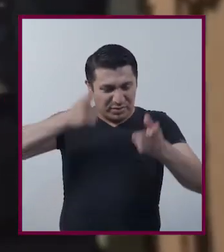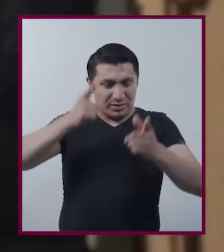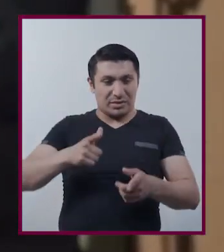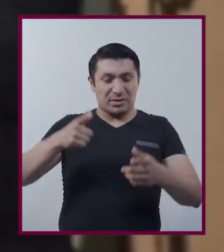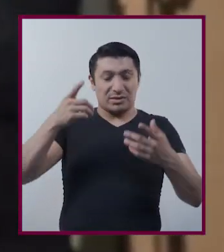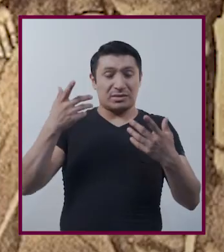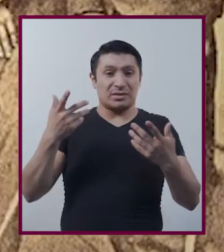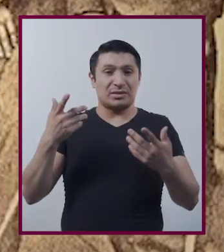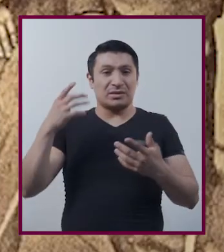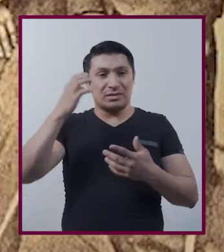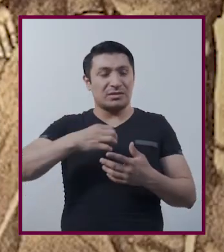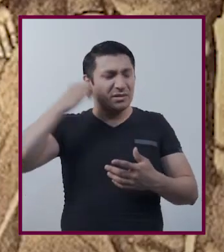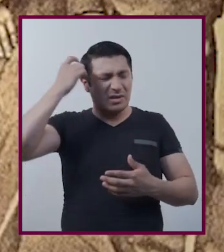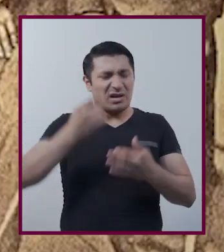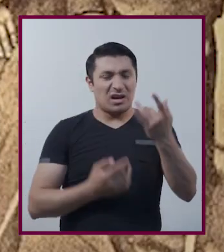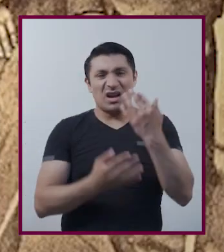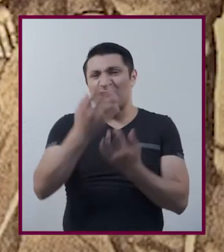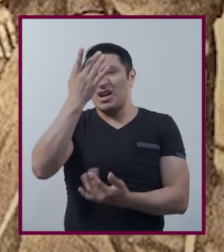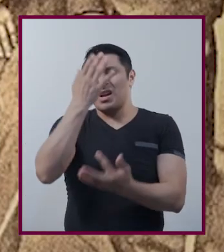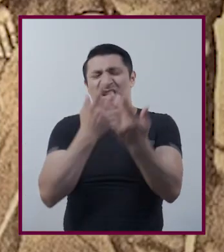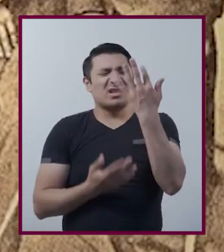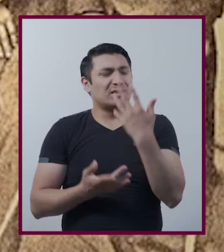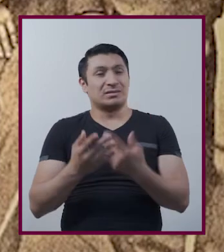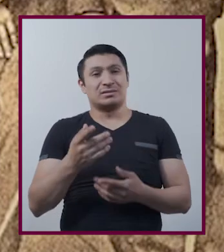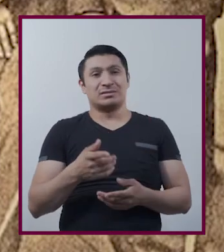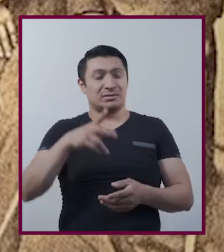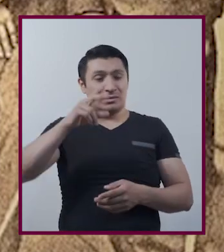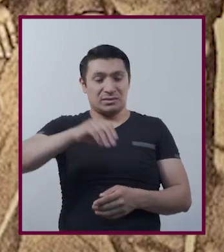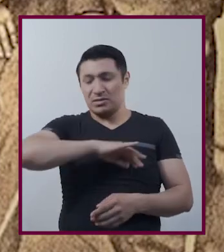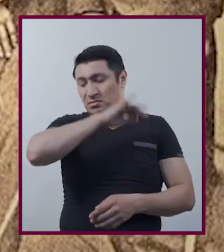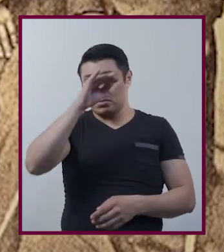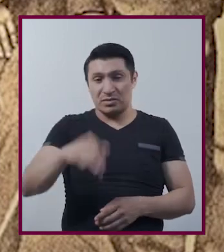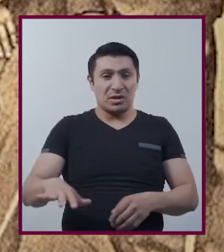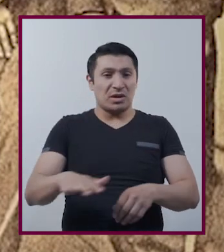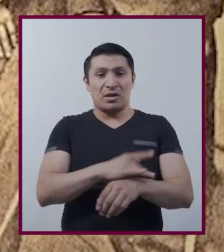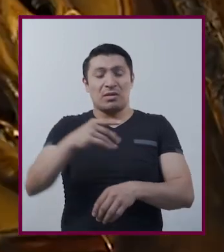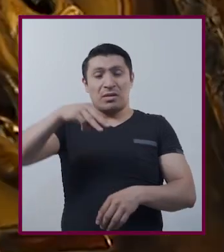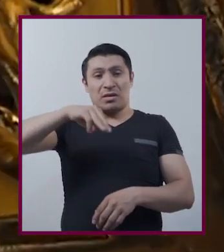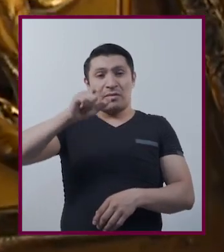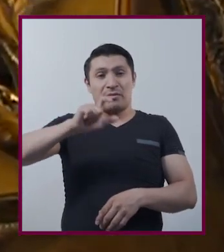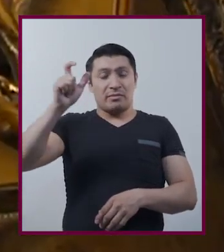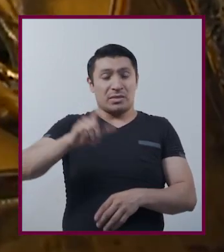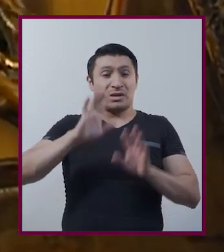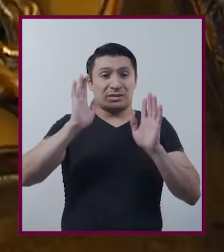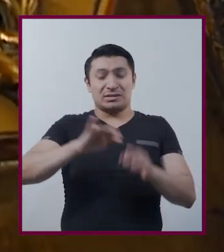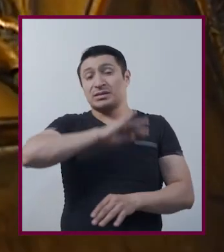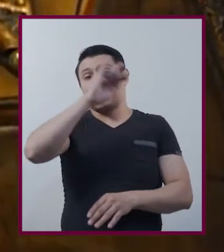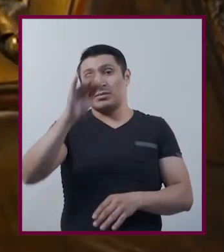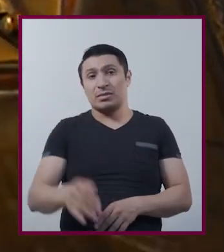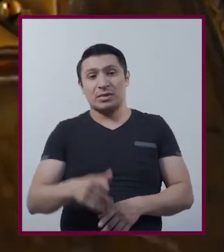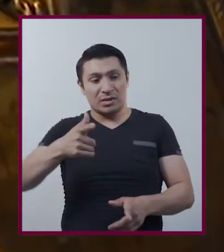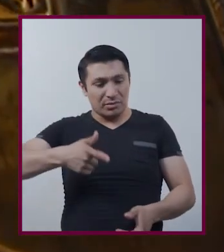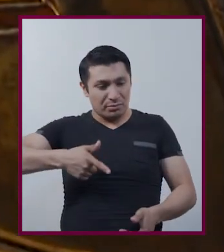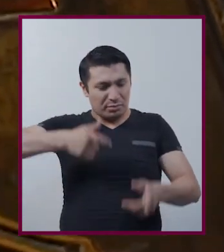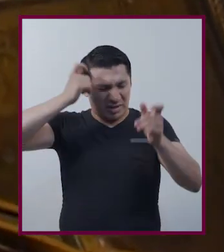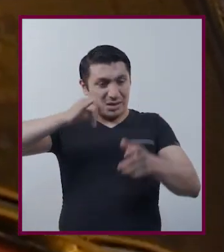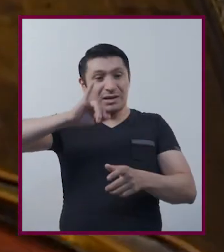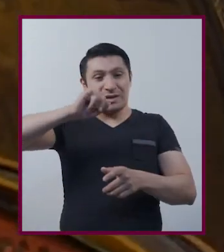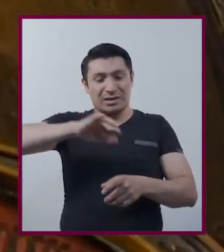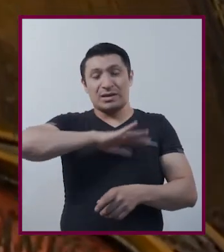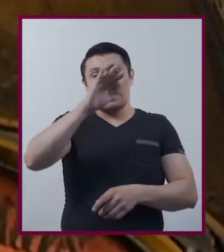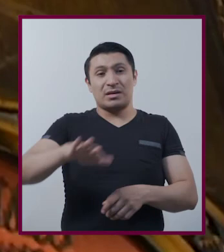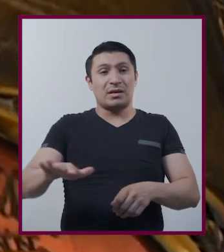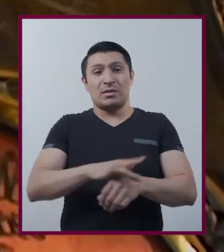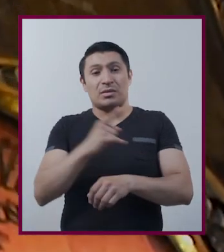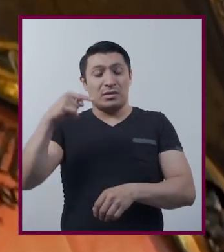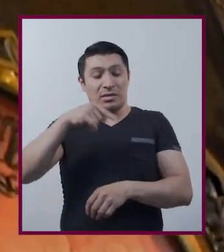sí salió, y la levita del emperador ardió en llamas. El tiro no lo mató, porque Maximiliano estaba muerto. El tiro